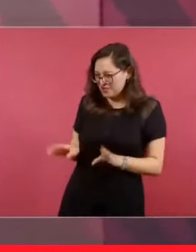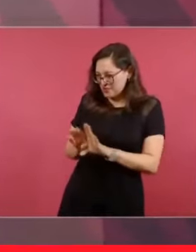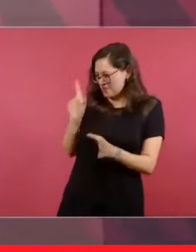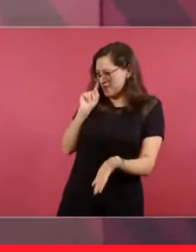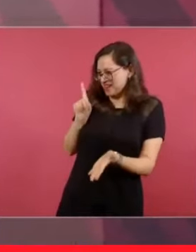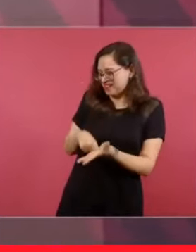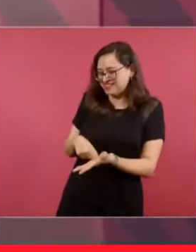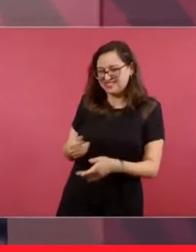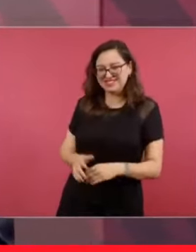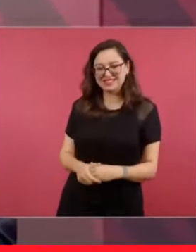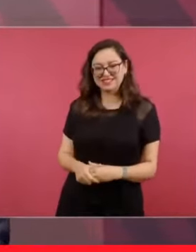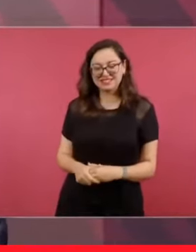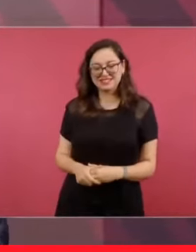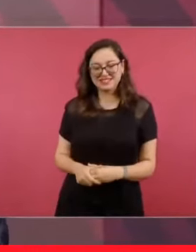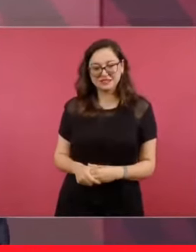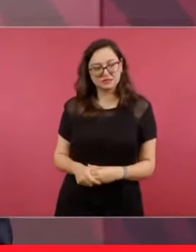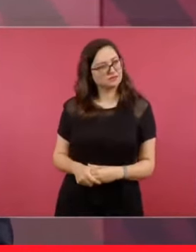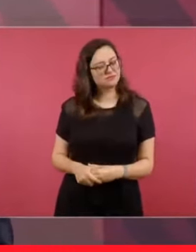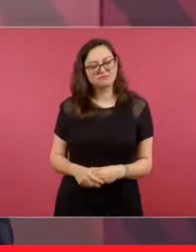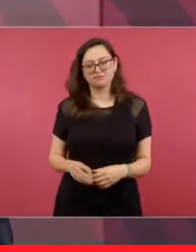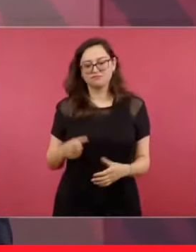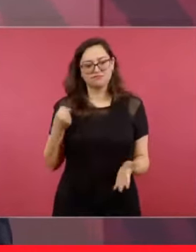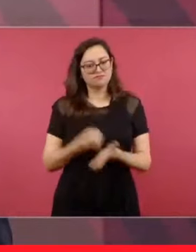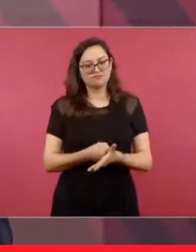ya y al